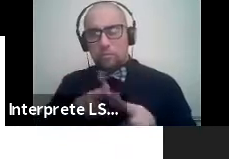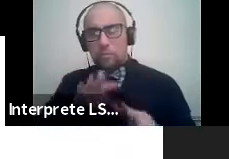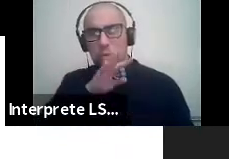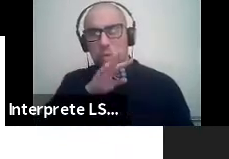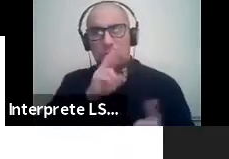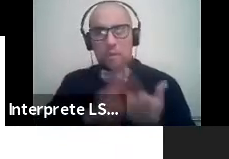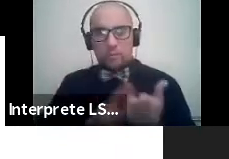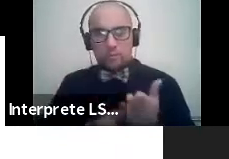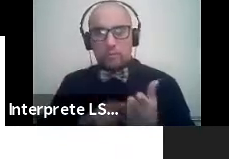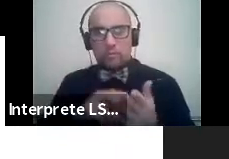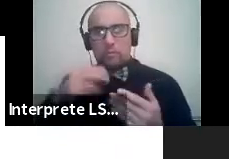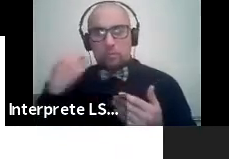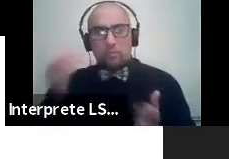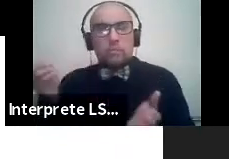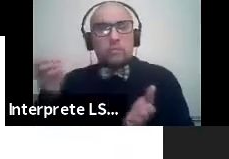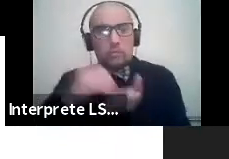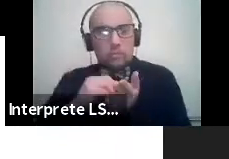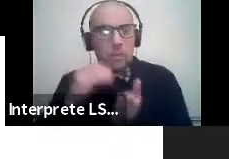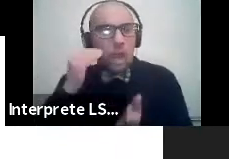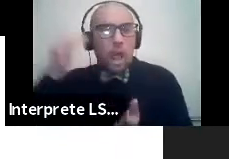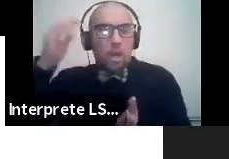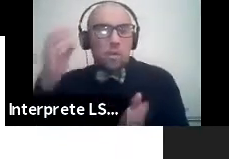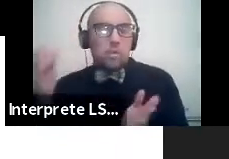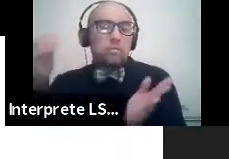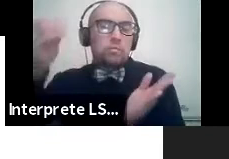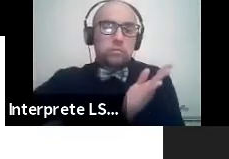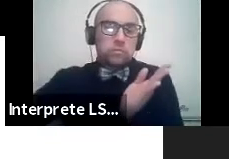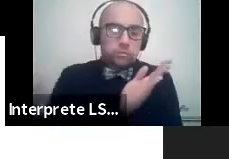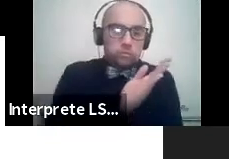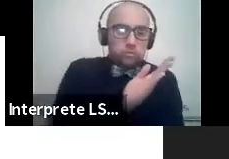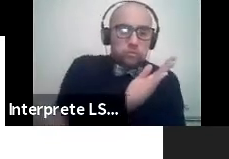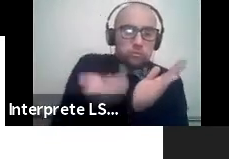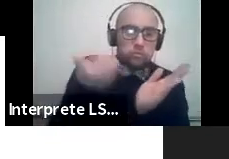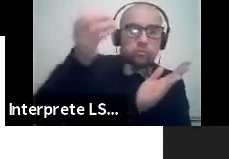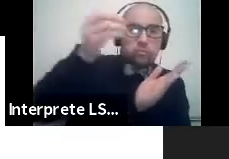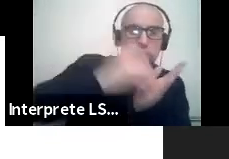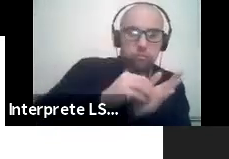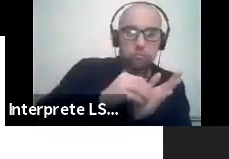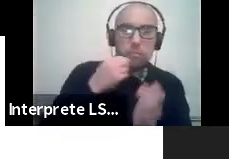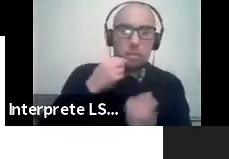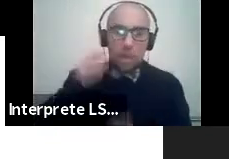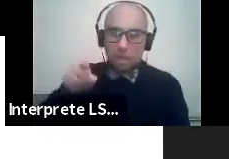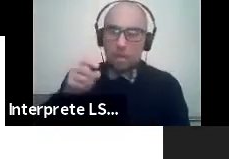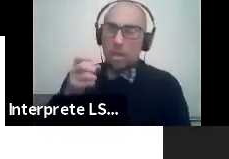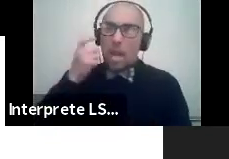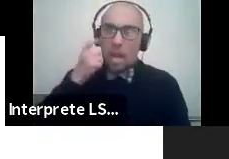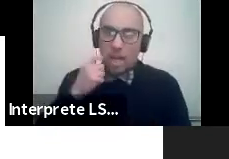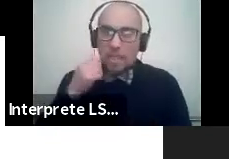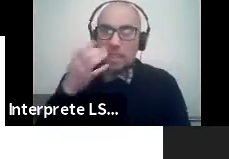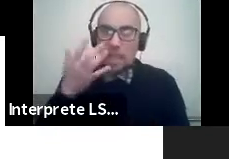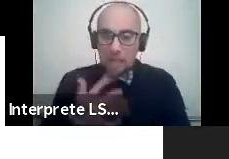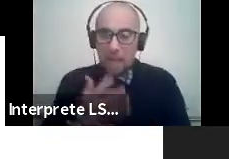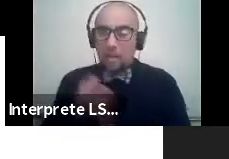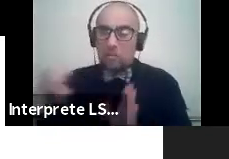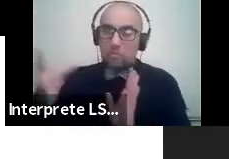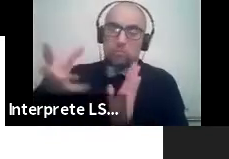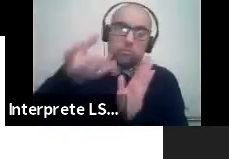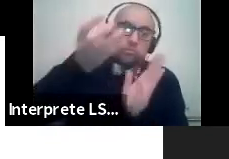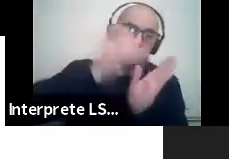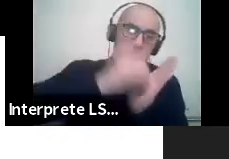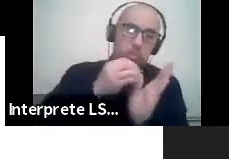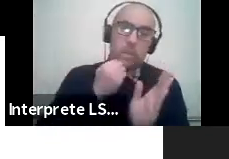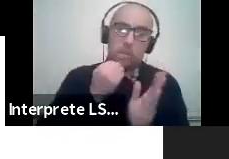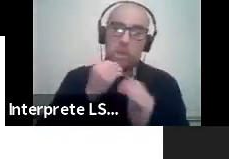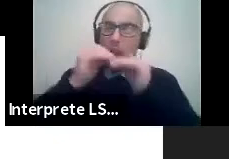teníamos que incorporar a los adultos y considerar las potenciales creencias de los adultos y la distancia